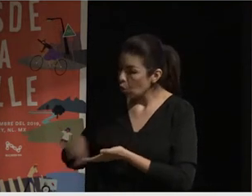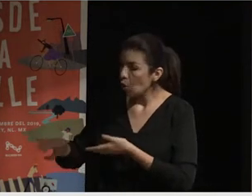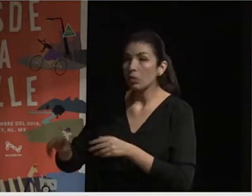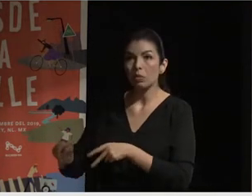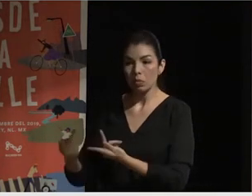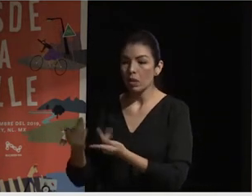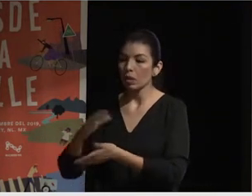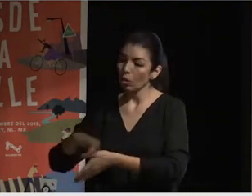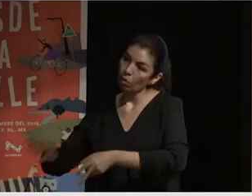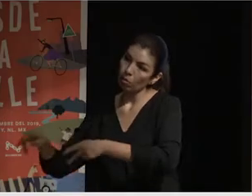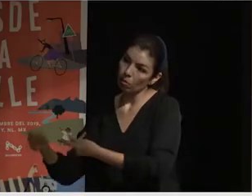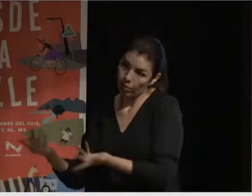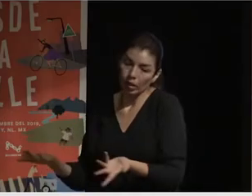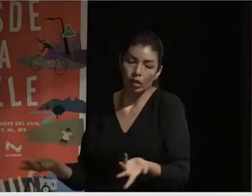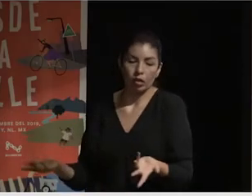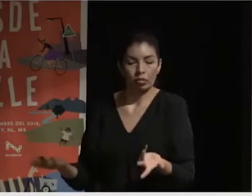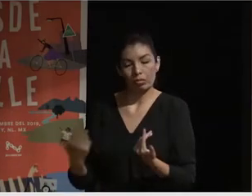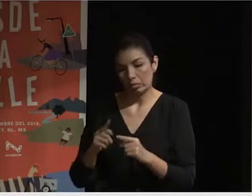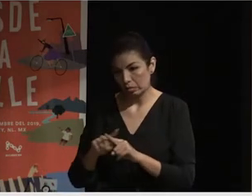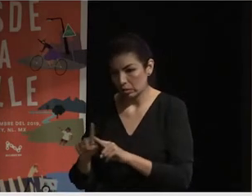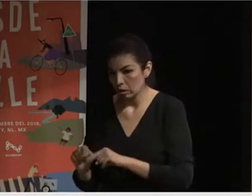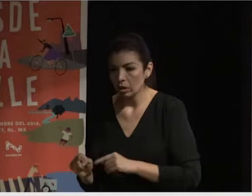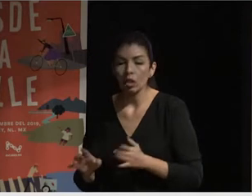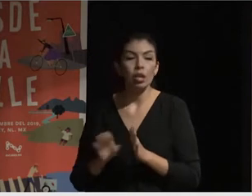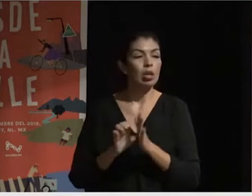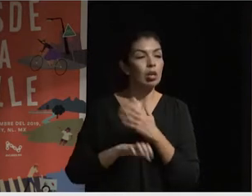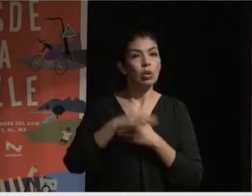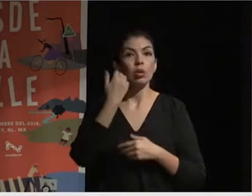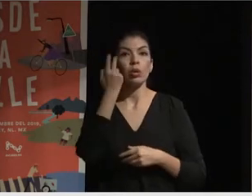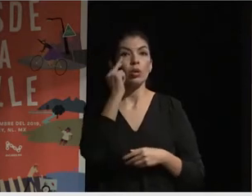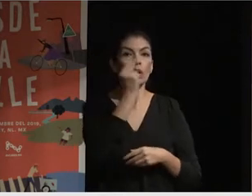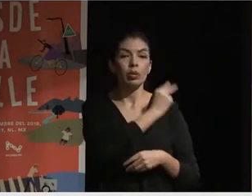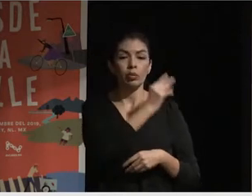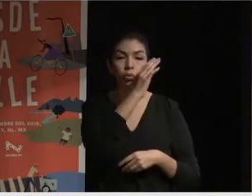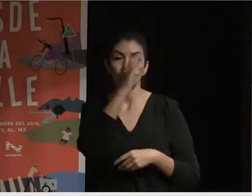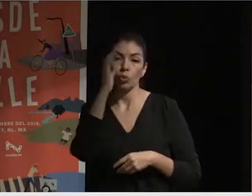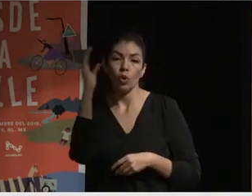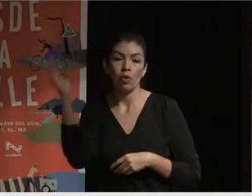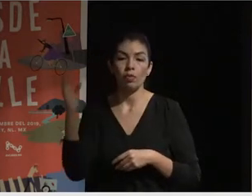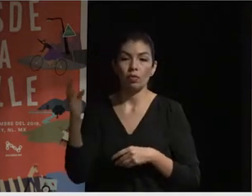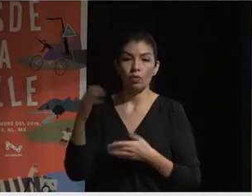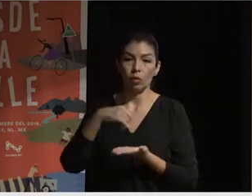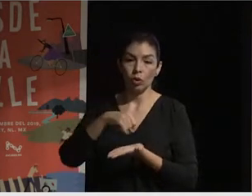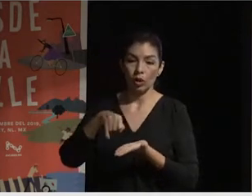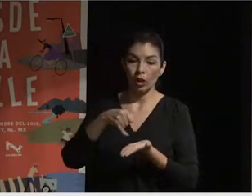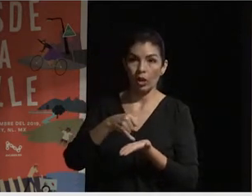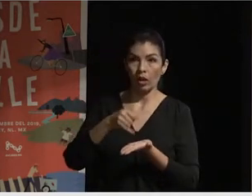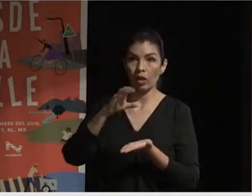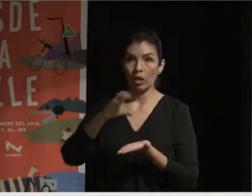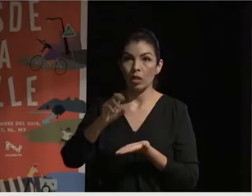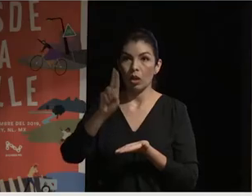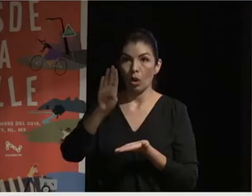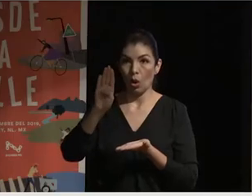cómo localmente está expresándose la gentrificación. Allá saben que los cubanos no pueden tener más de una casa y una casa